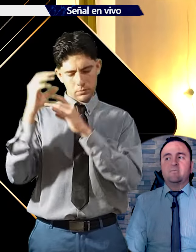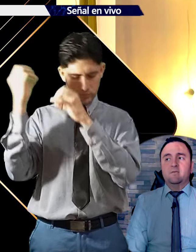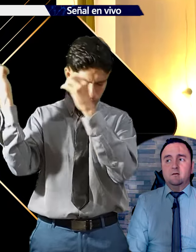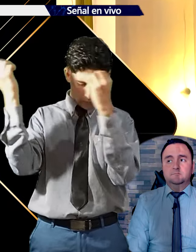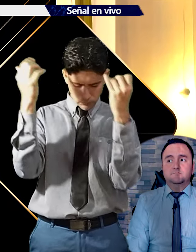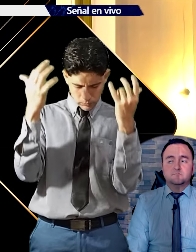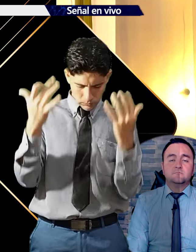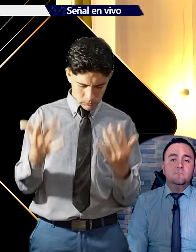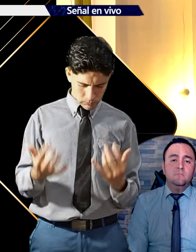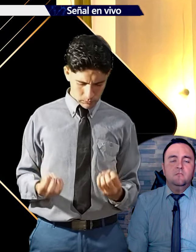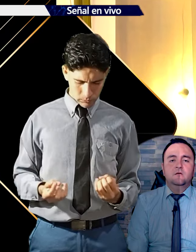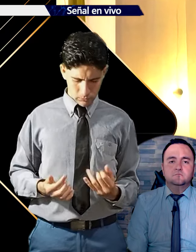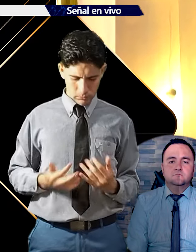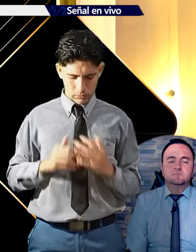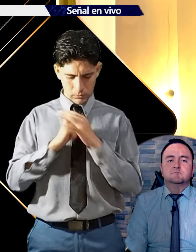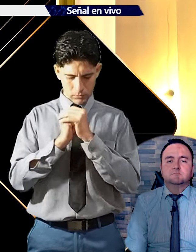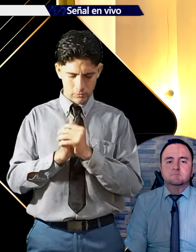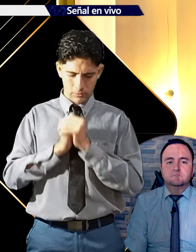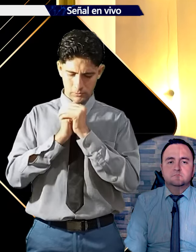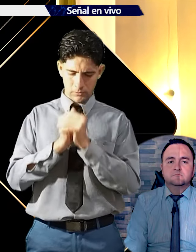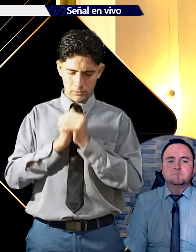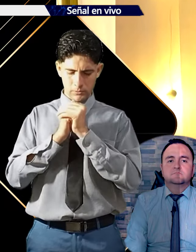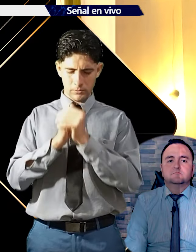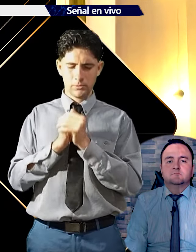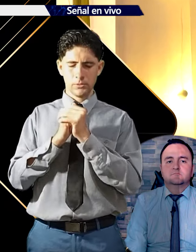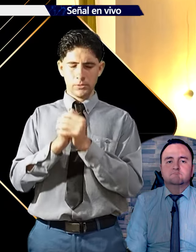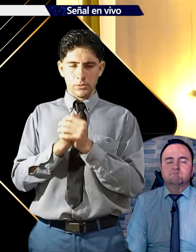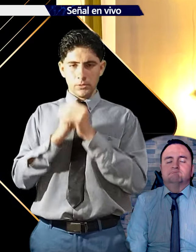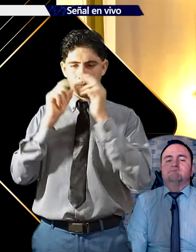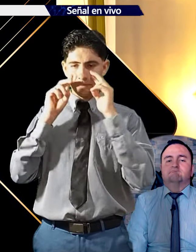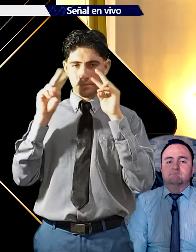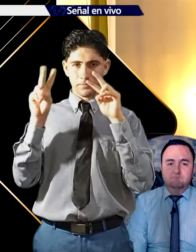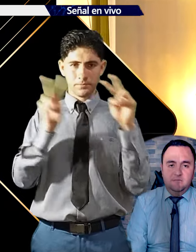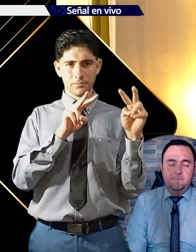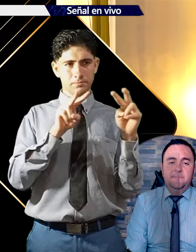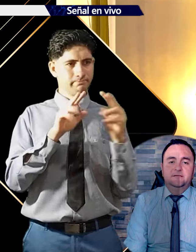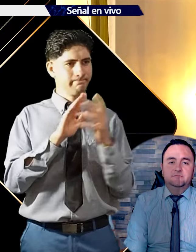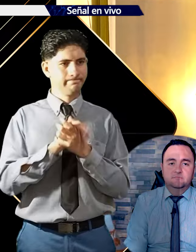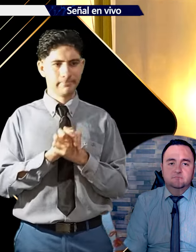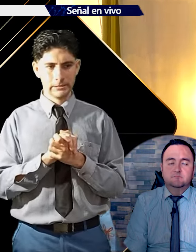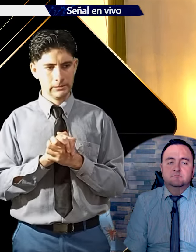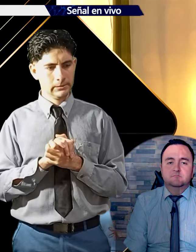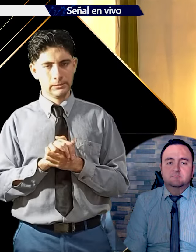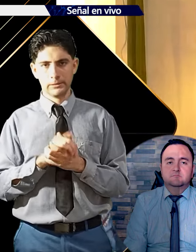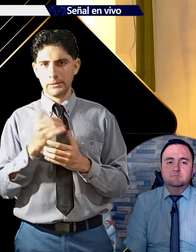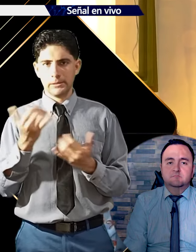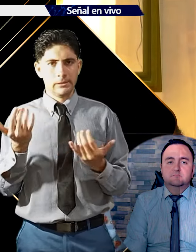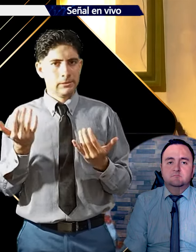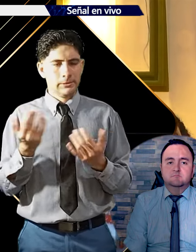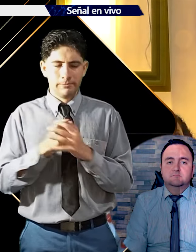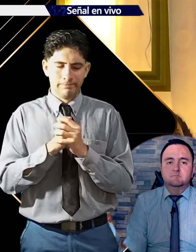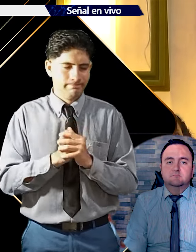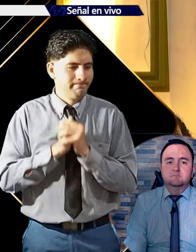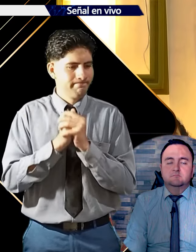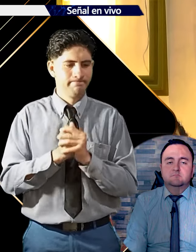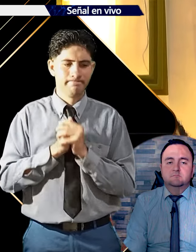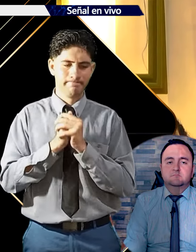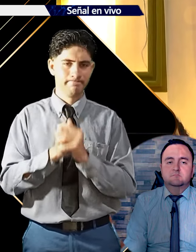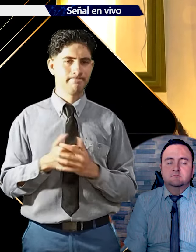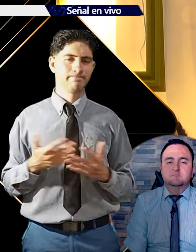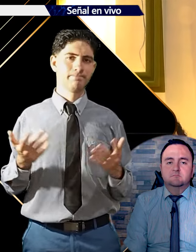tiempo, que derrame espíritu de oración. Yo tengo una petición continua, porque yo sí veo que esto se está perdiendo